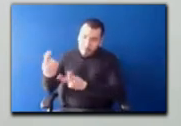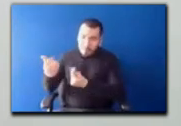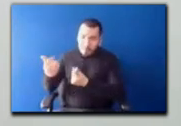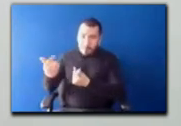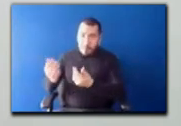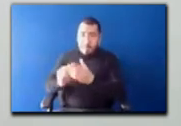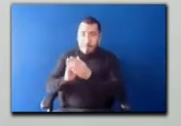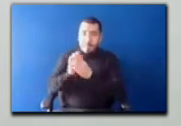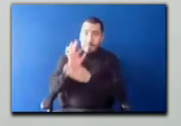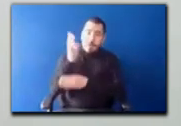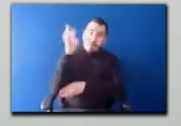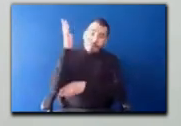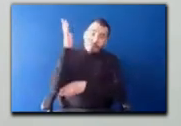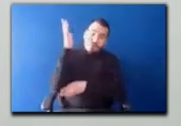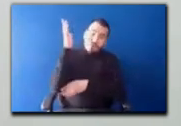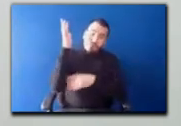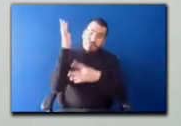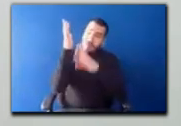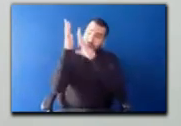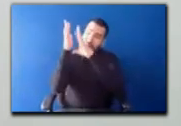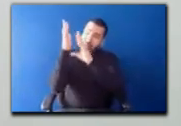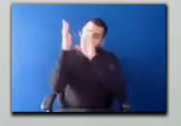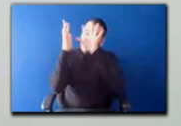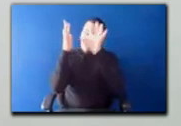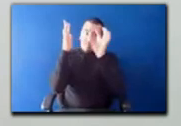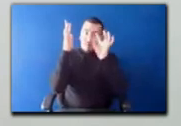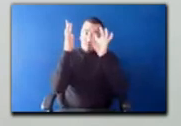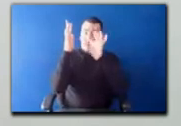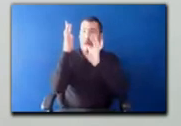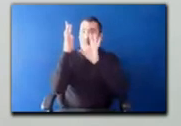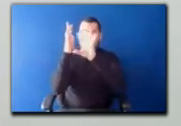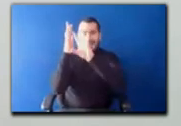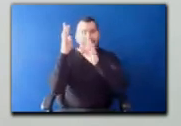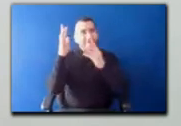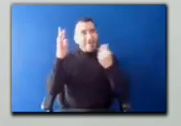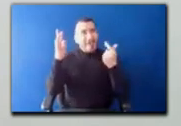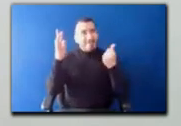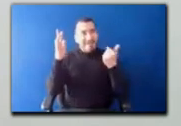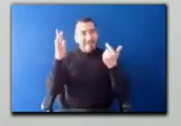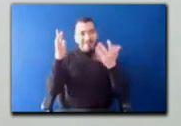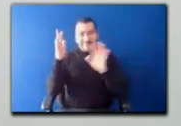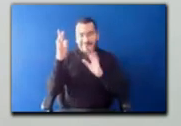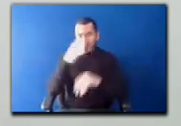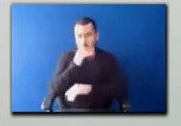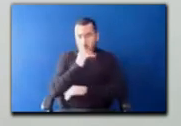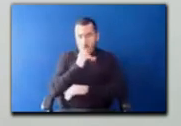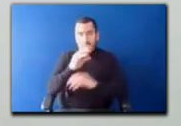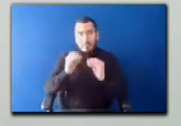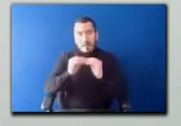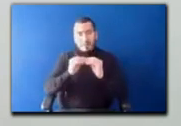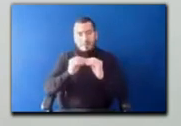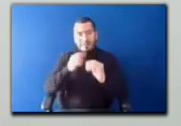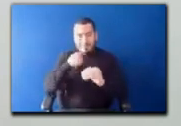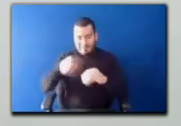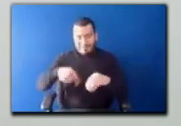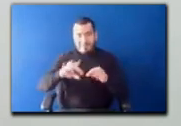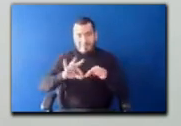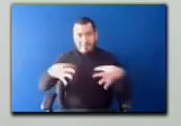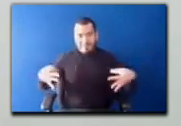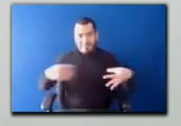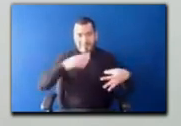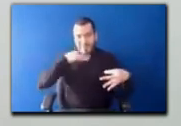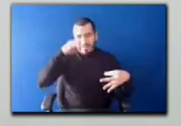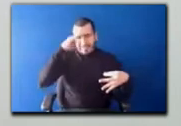en los árboles, y como dicen por acá, de eso tan bueno no dan tanto. Entonces, nos cuesta mucho ahorrar, nos cuesta mucho cuidar nuestro dinero como para